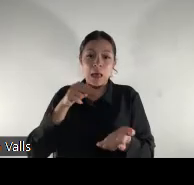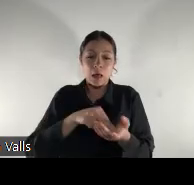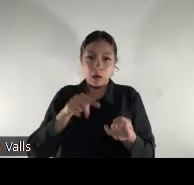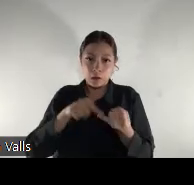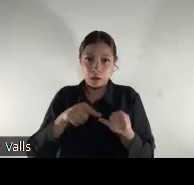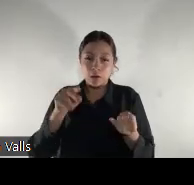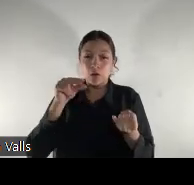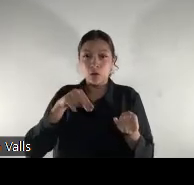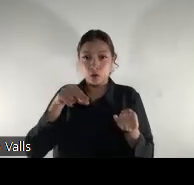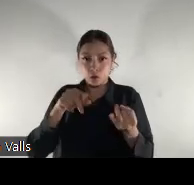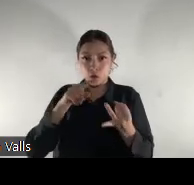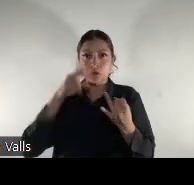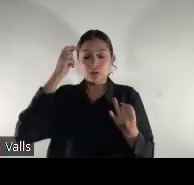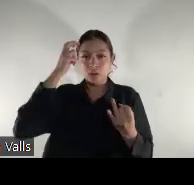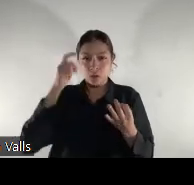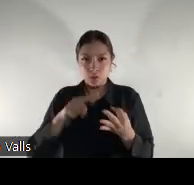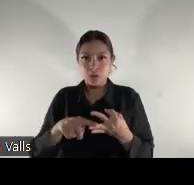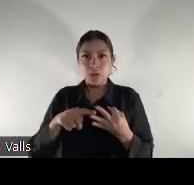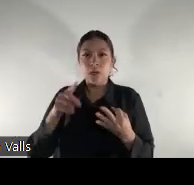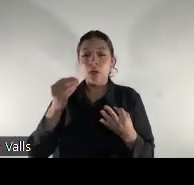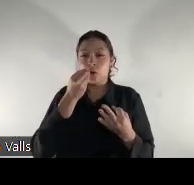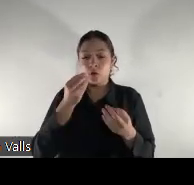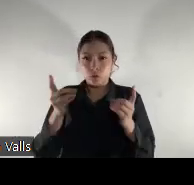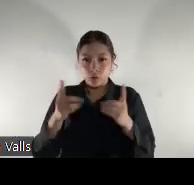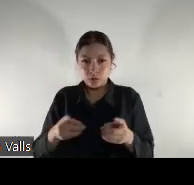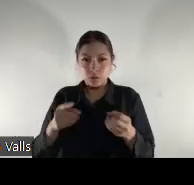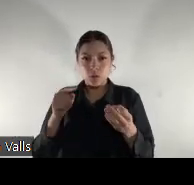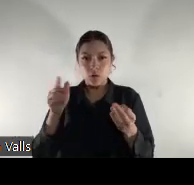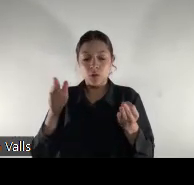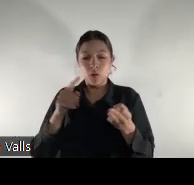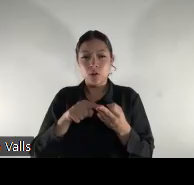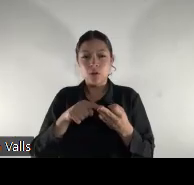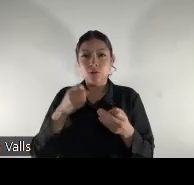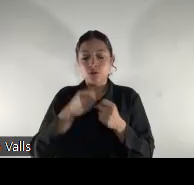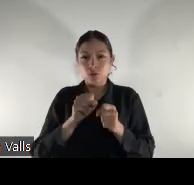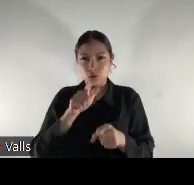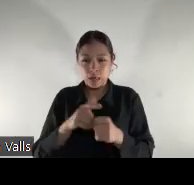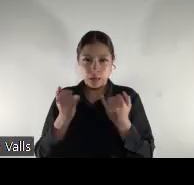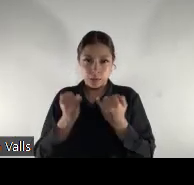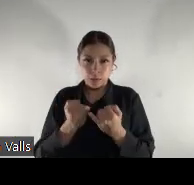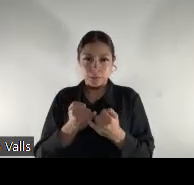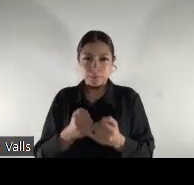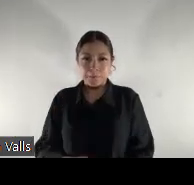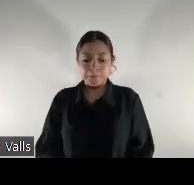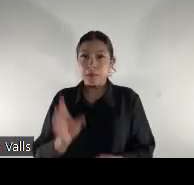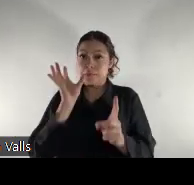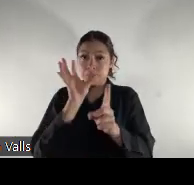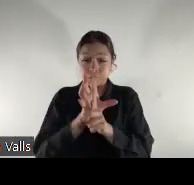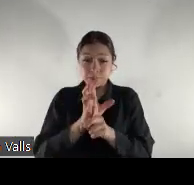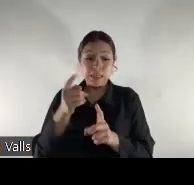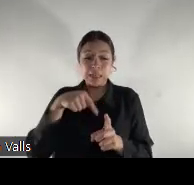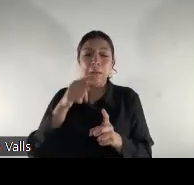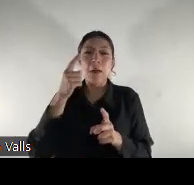médico, el área de psicología, el área de nutrición y el área social. No solo tiene como objetivo esta